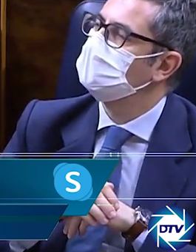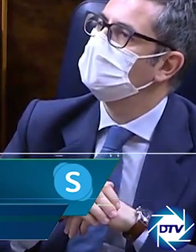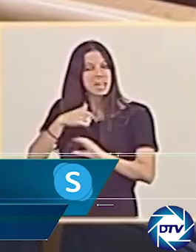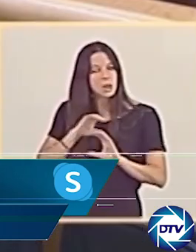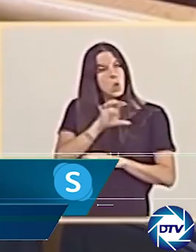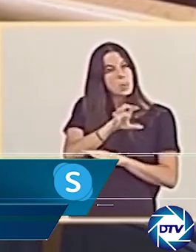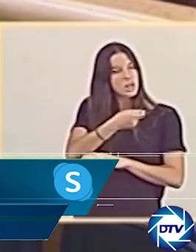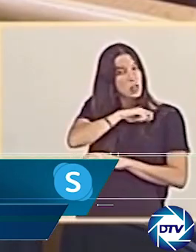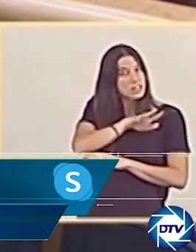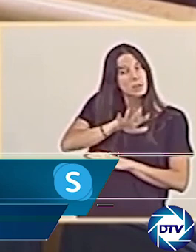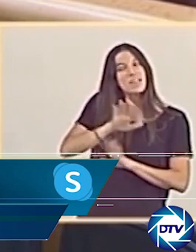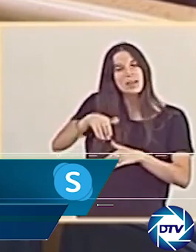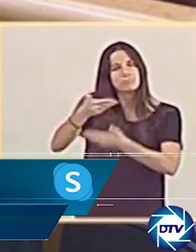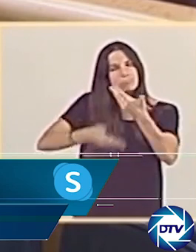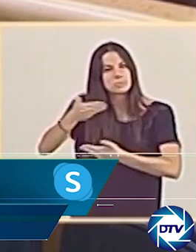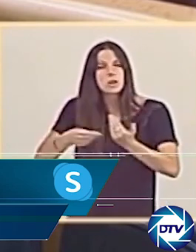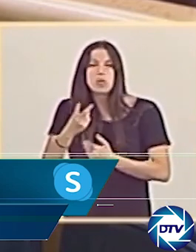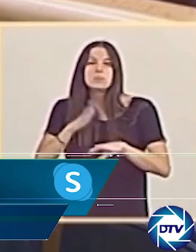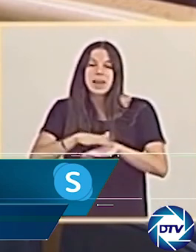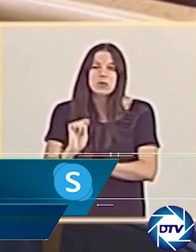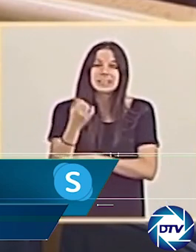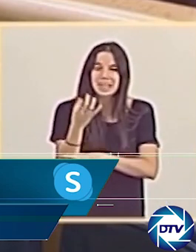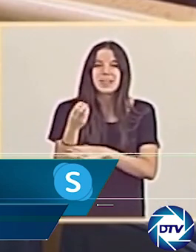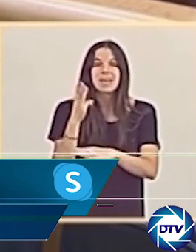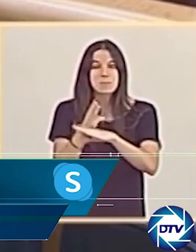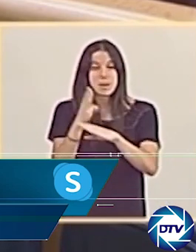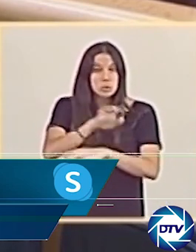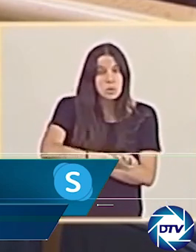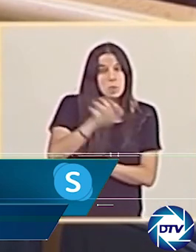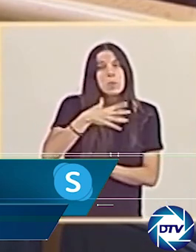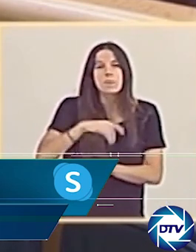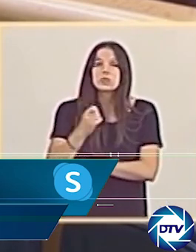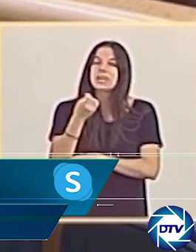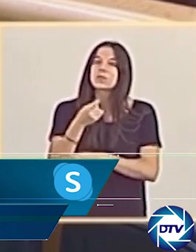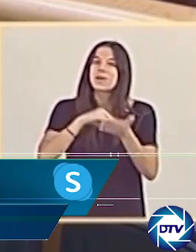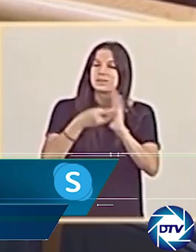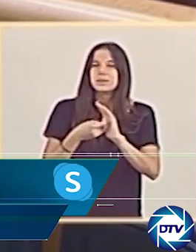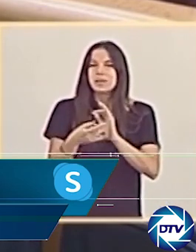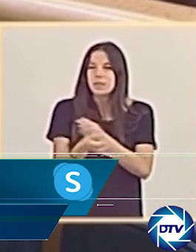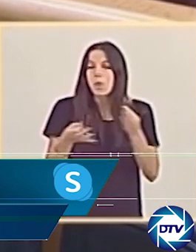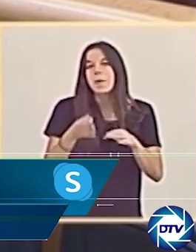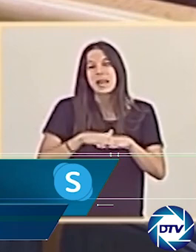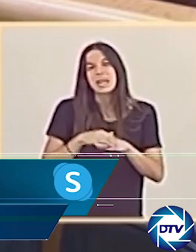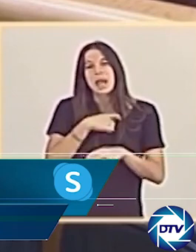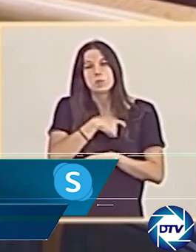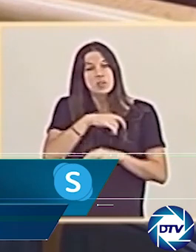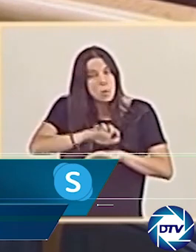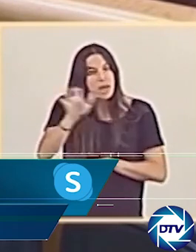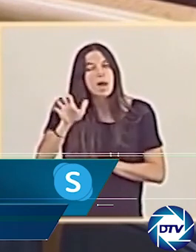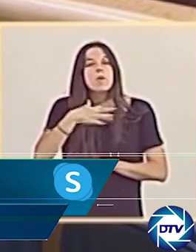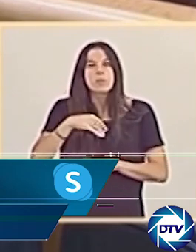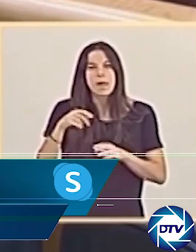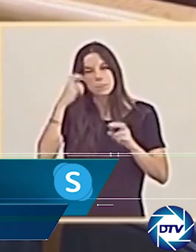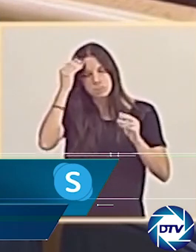individuales, es terrible, ¿no? Lo que es evidente es que esto se supo en tiempo y forma, como nosotros probamos documentalmente